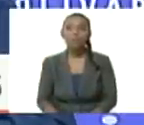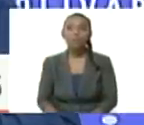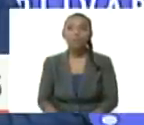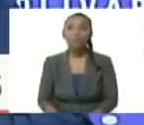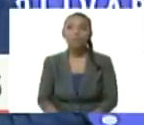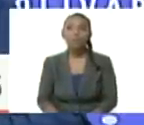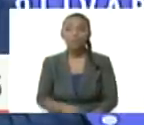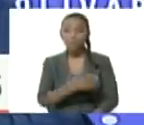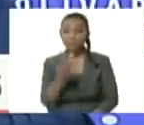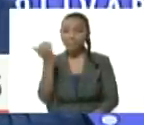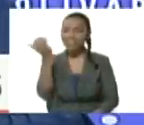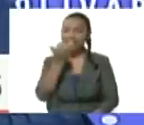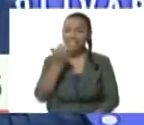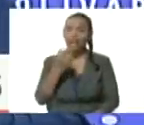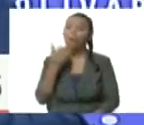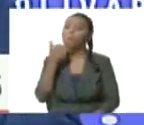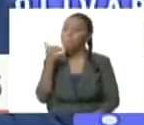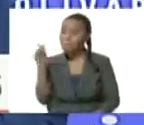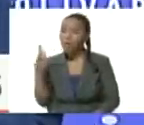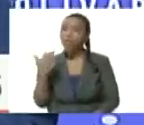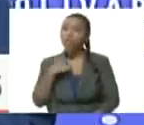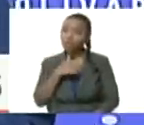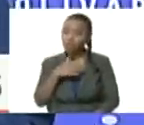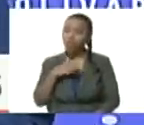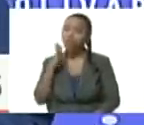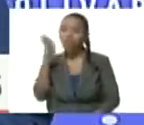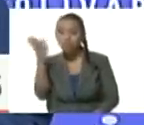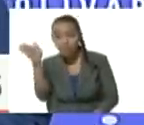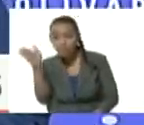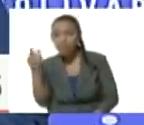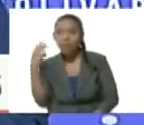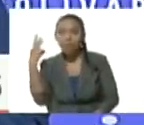¿Ustedes se ríen? Pronto estaré allá.